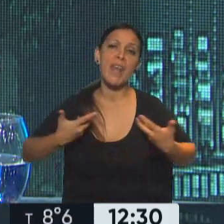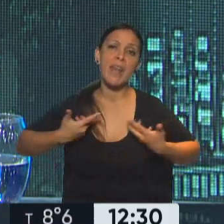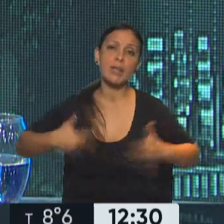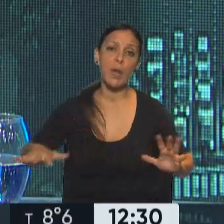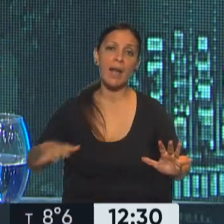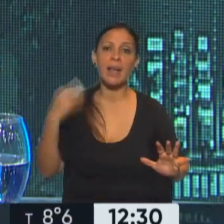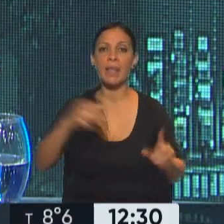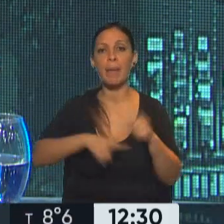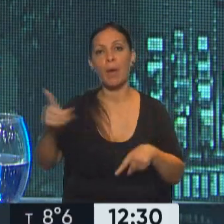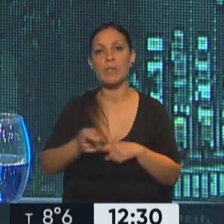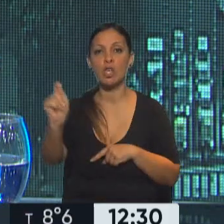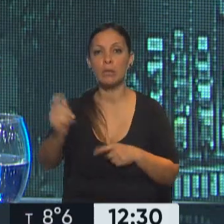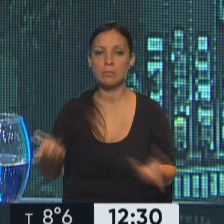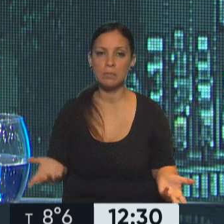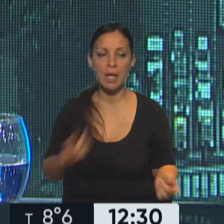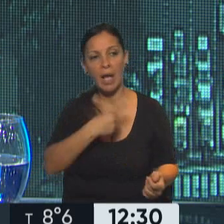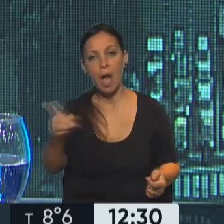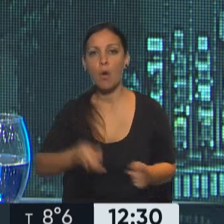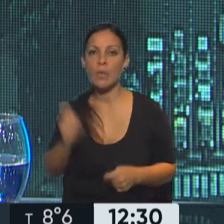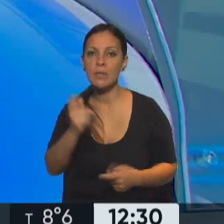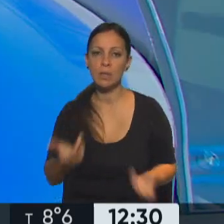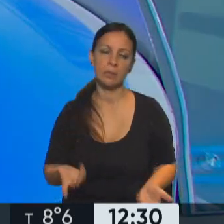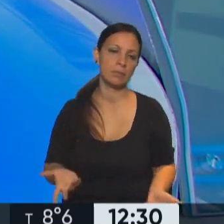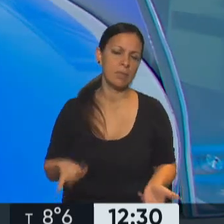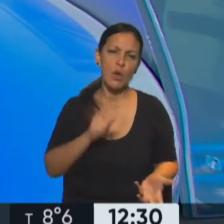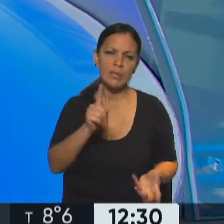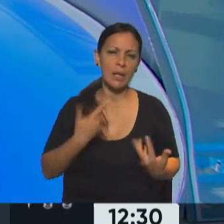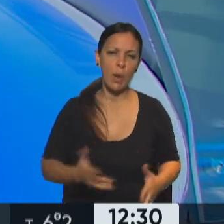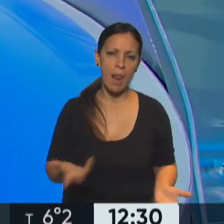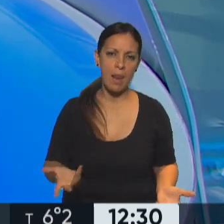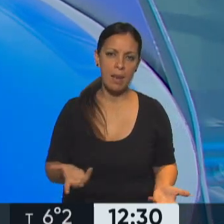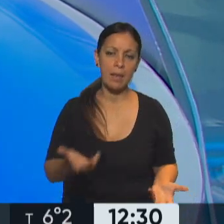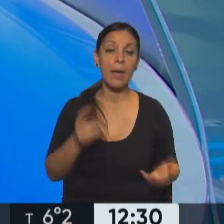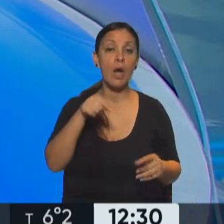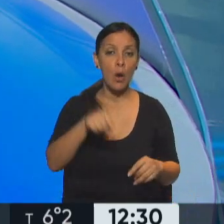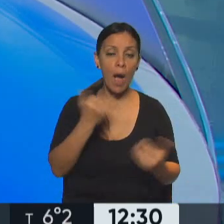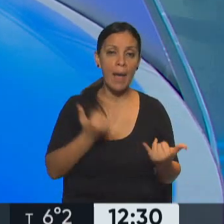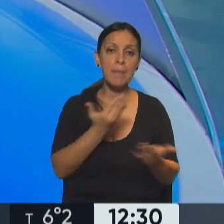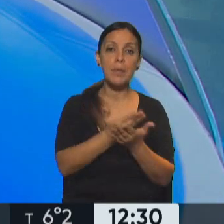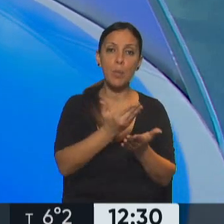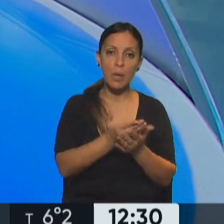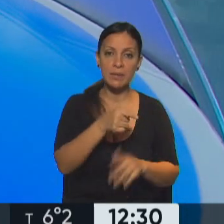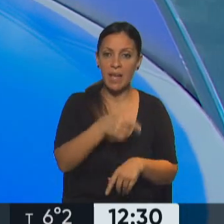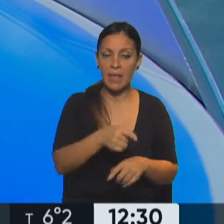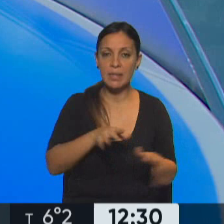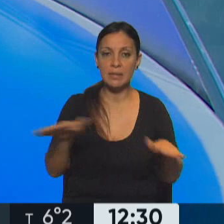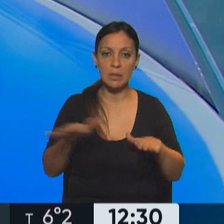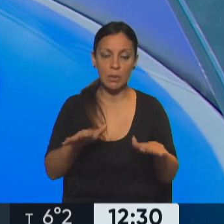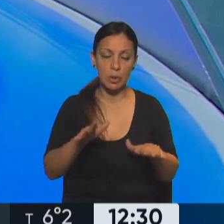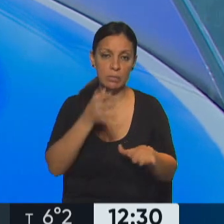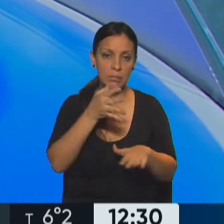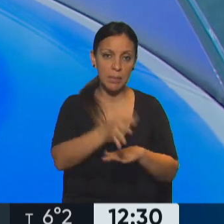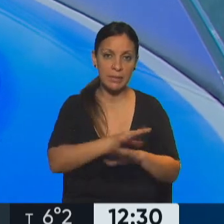la judicialización? Entonces me parece que hay hoy una serie de propuestas para salir de este atolladero brutal que